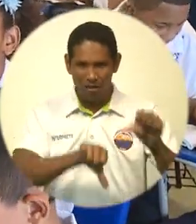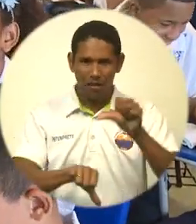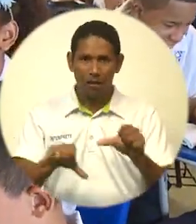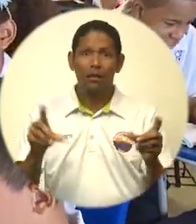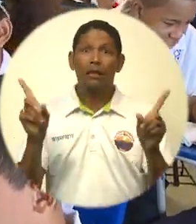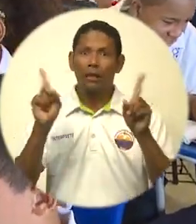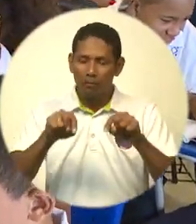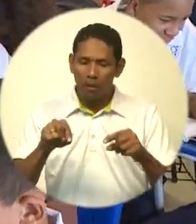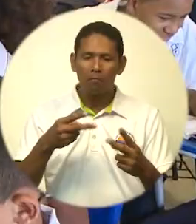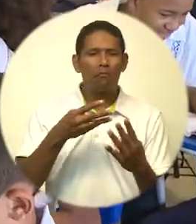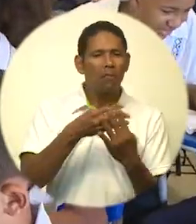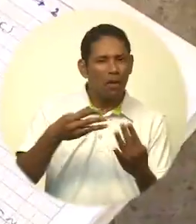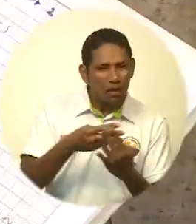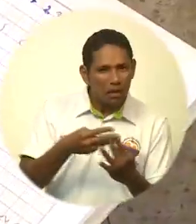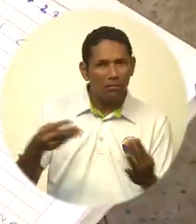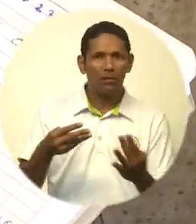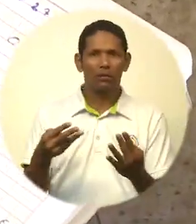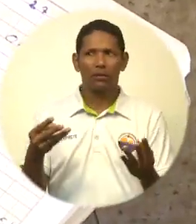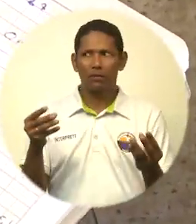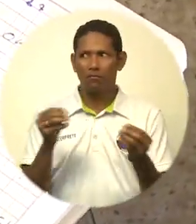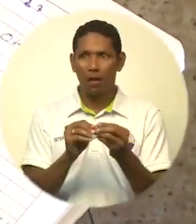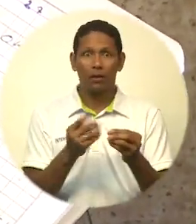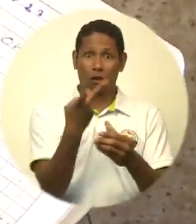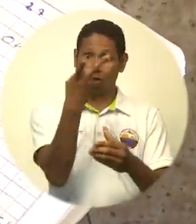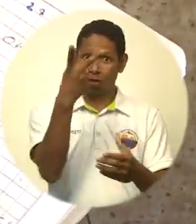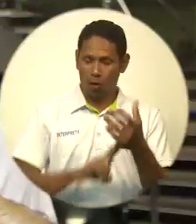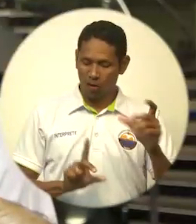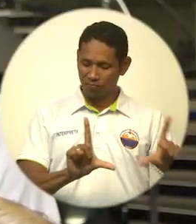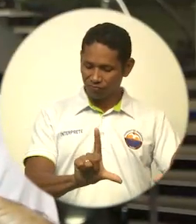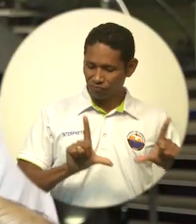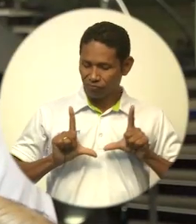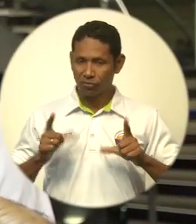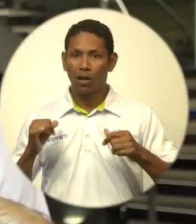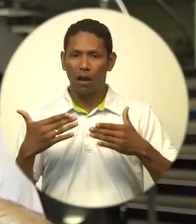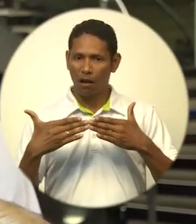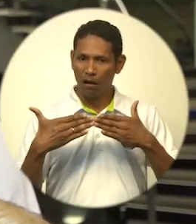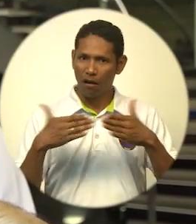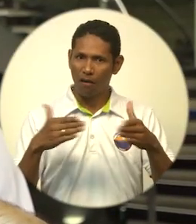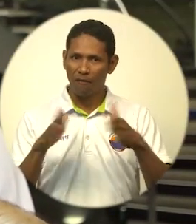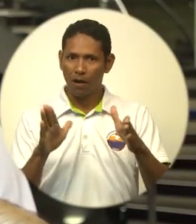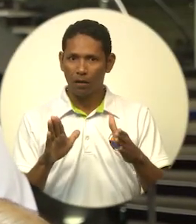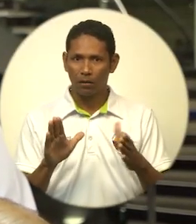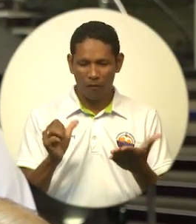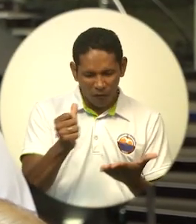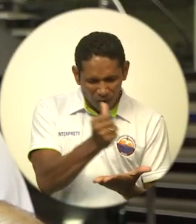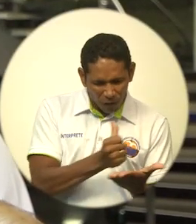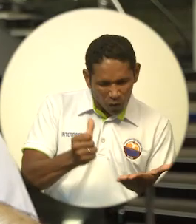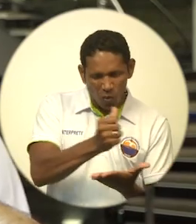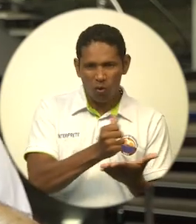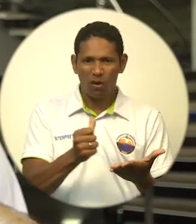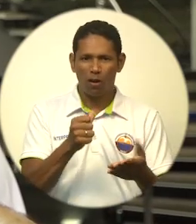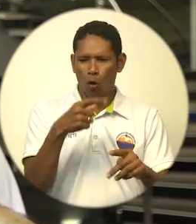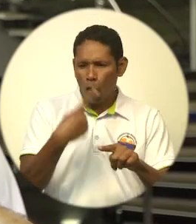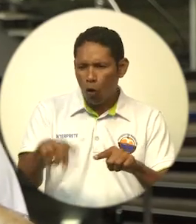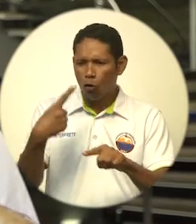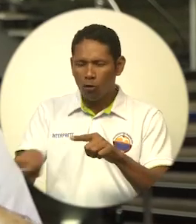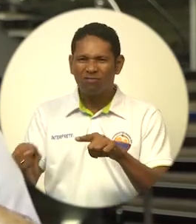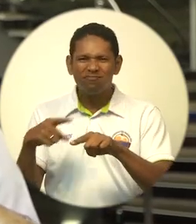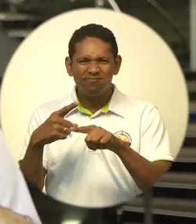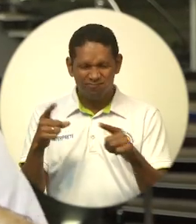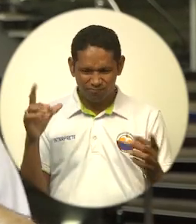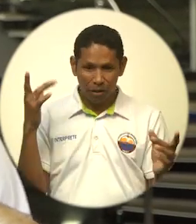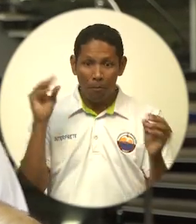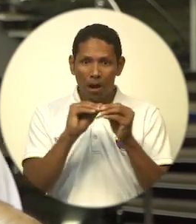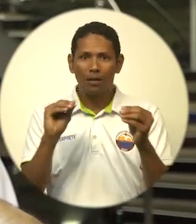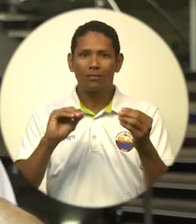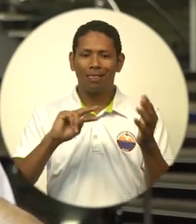la licenciatura en química, del pregrado en química, pero también el campo de matemáticas, así como las posibilidades de doble titulación que están abiertas para que biología